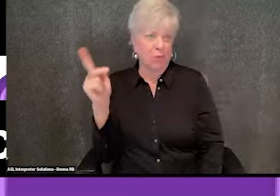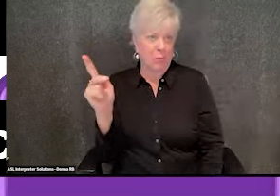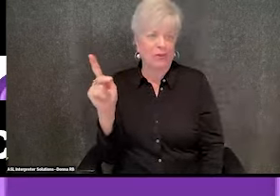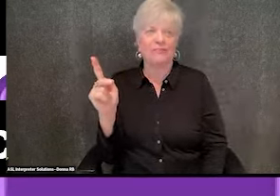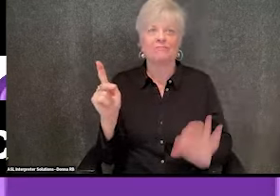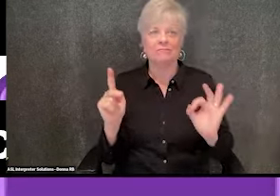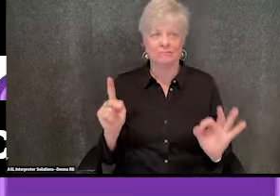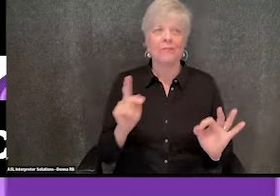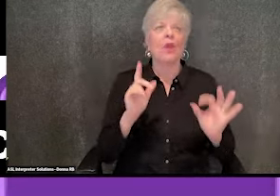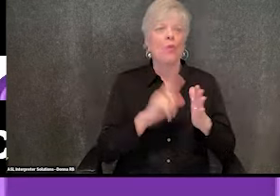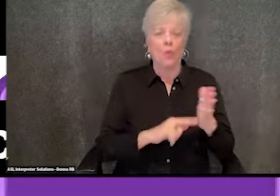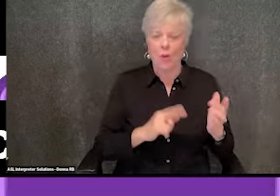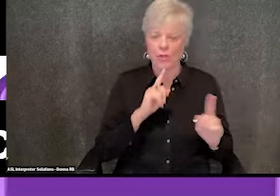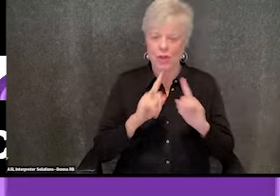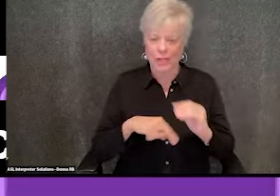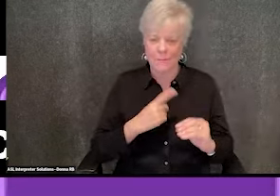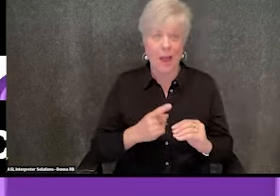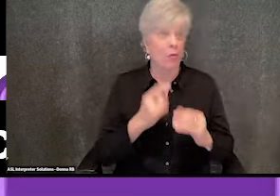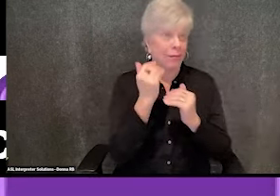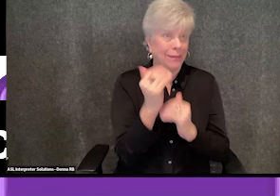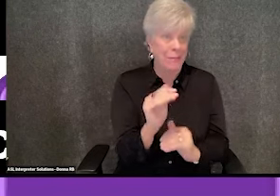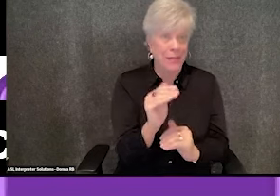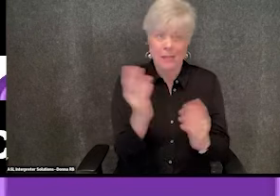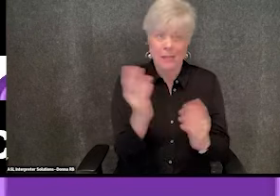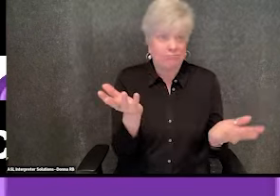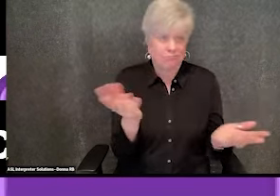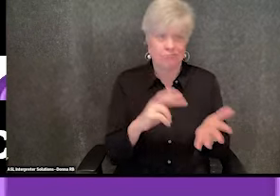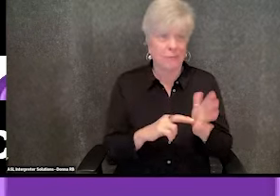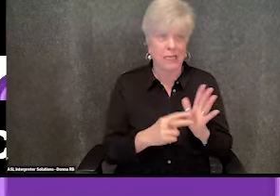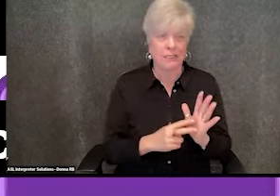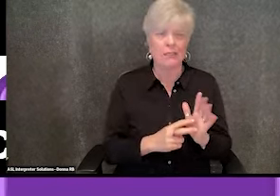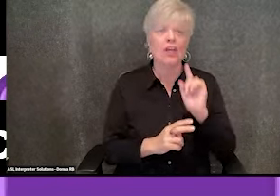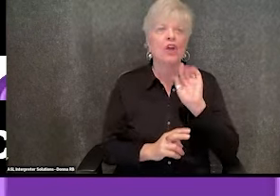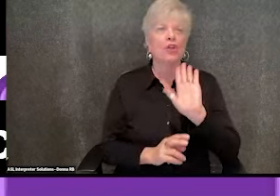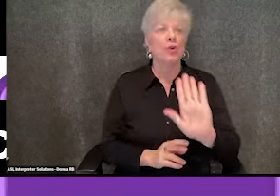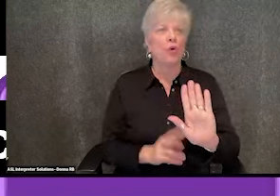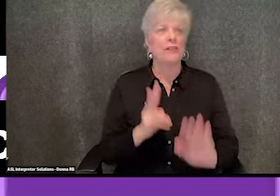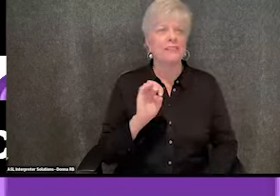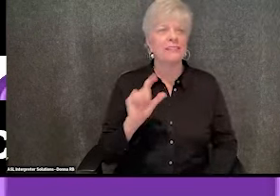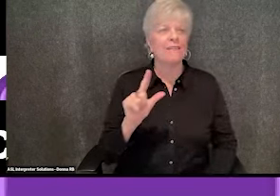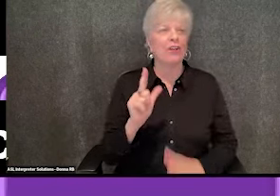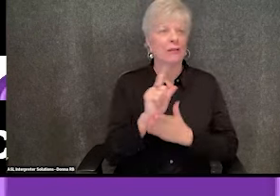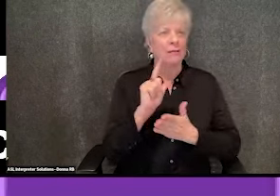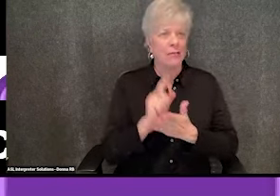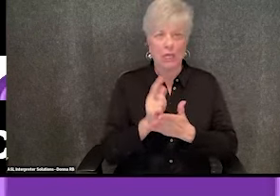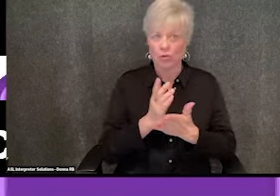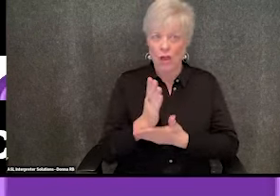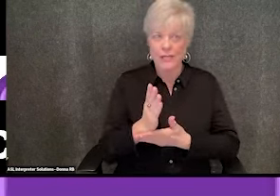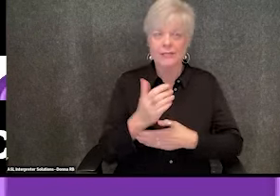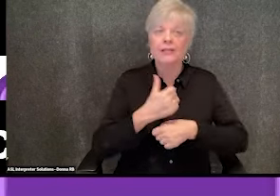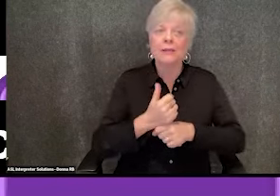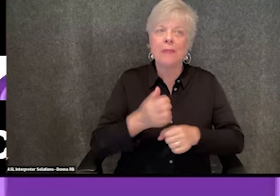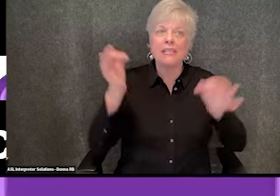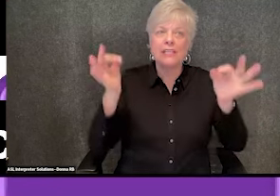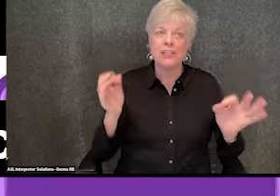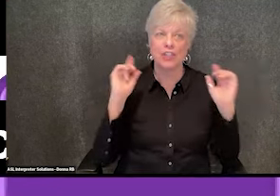menos limitación o más limitación. Cuando estamos hablando de limitación en esa escala, lo que estamos hablando de